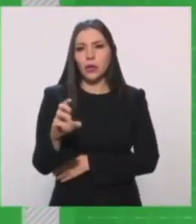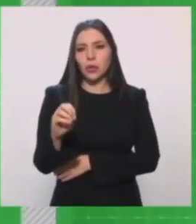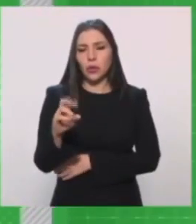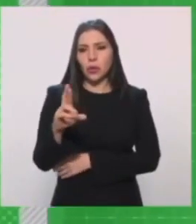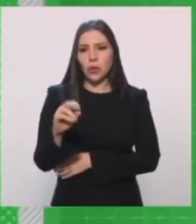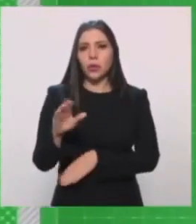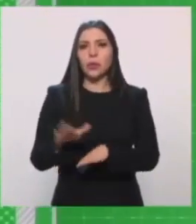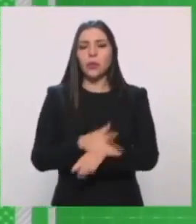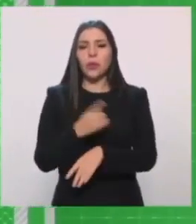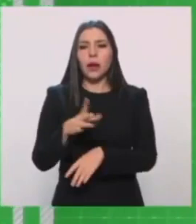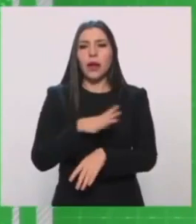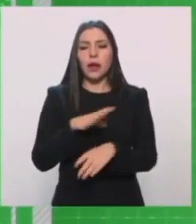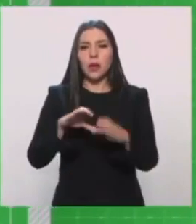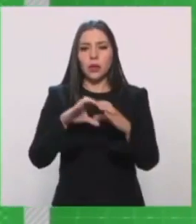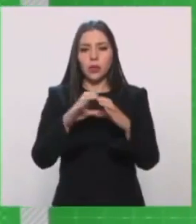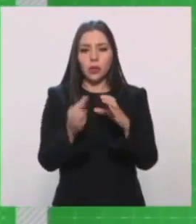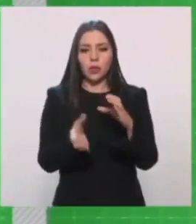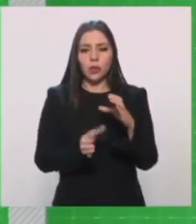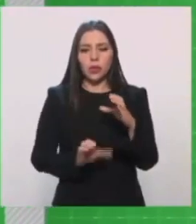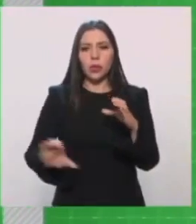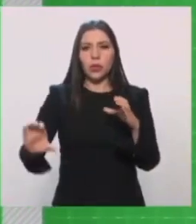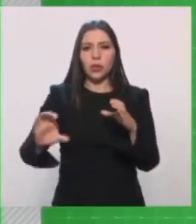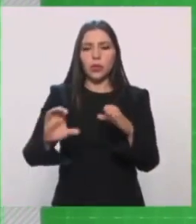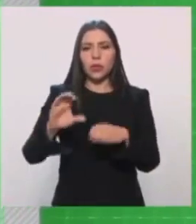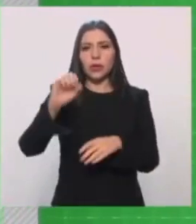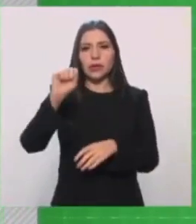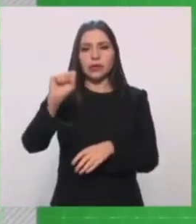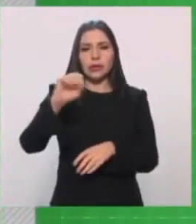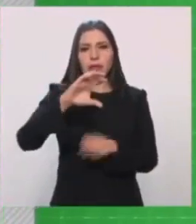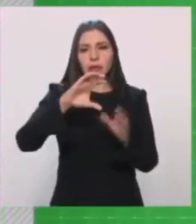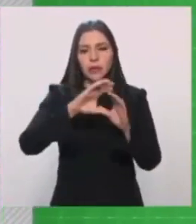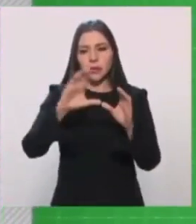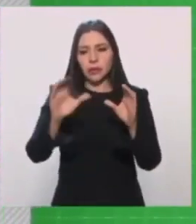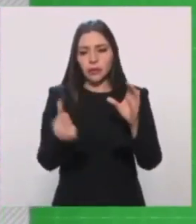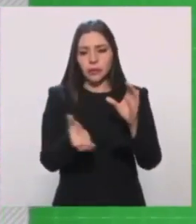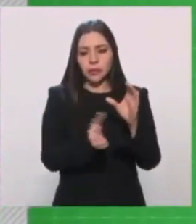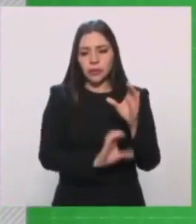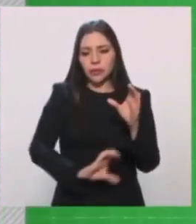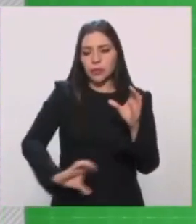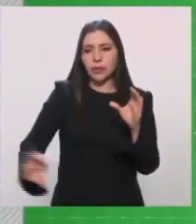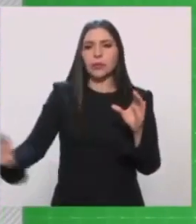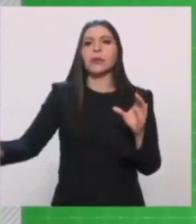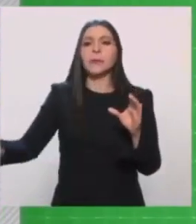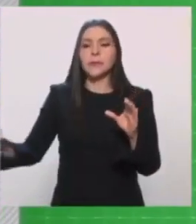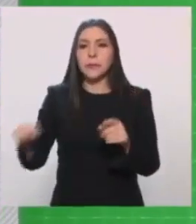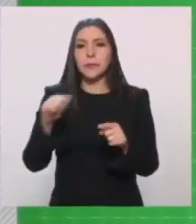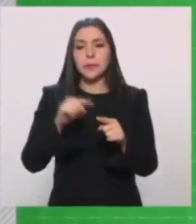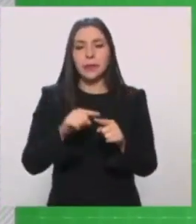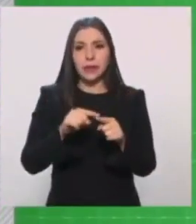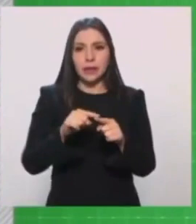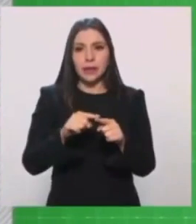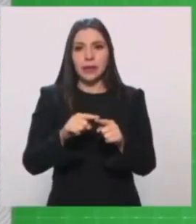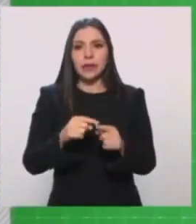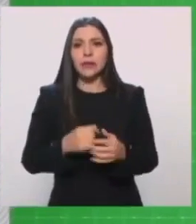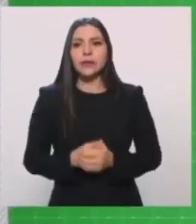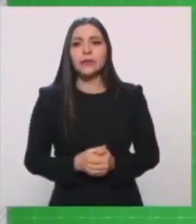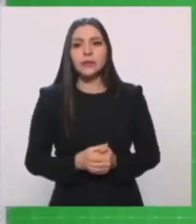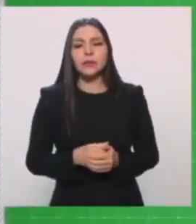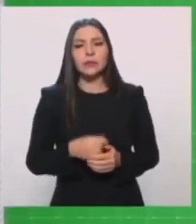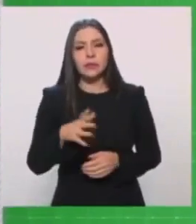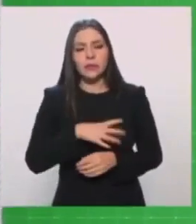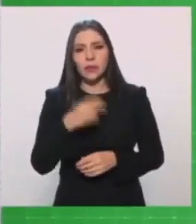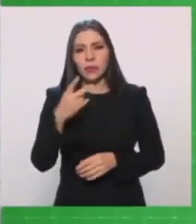tubo en forma de S que por el efecto sifón sella. Y entonces hay dos cosas.